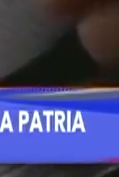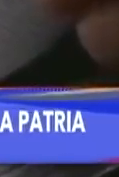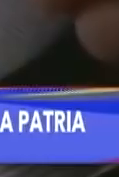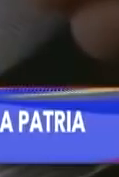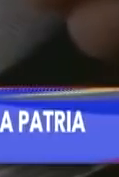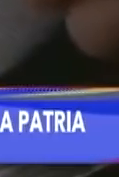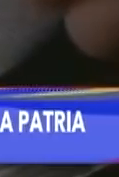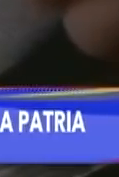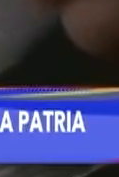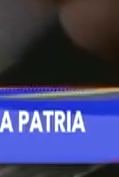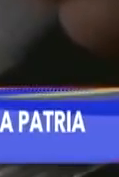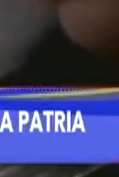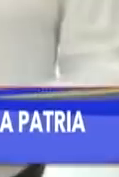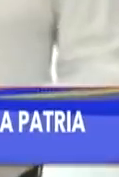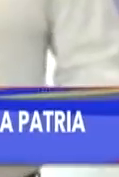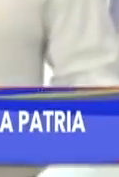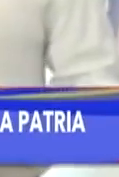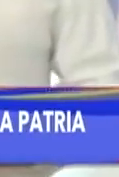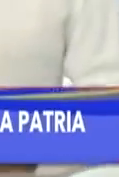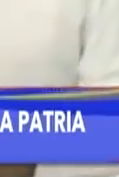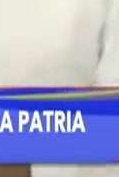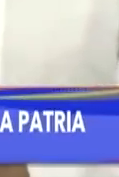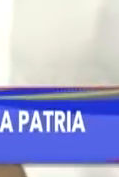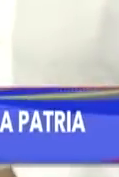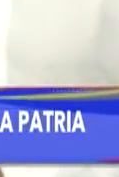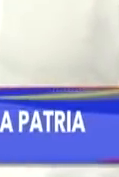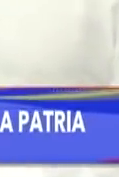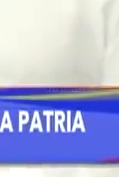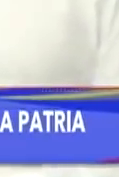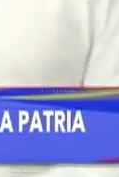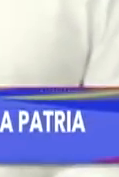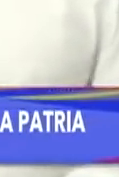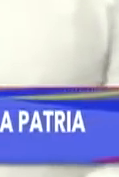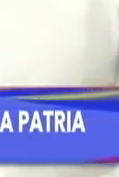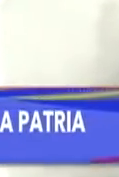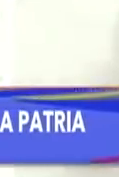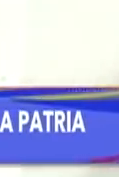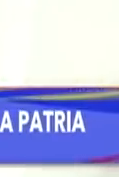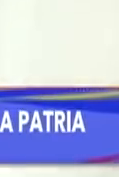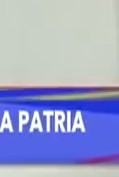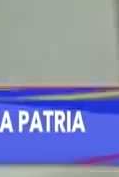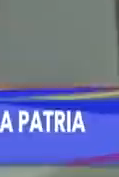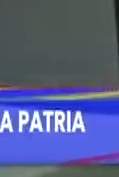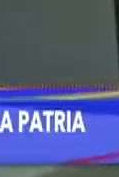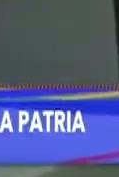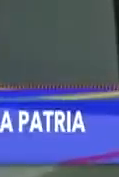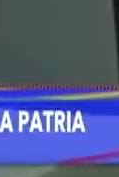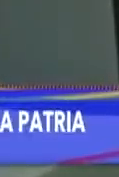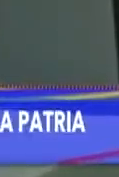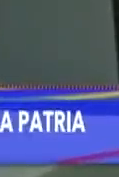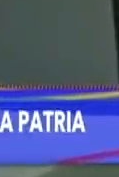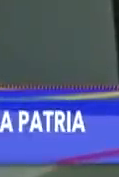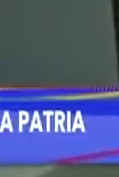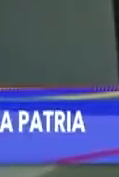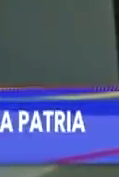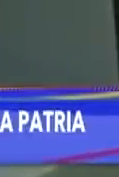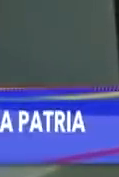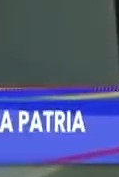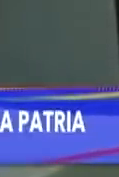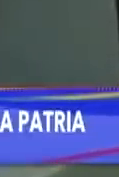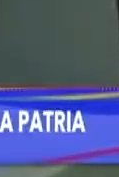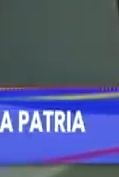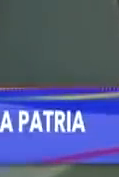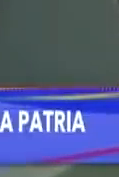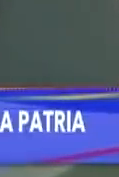doctora. Saludos, presidente. Gracias por permitirnos aperturar este centro de salud, donde vamos a estar